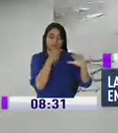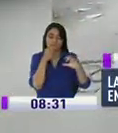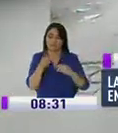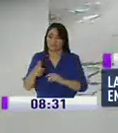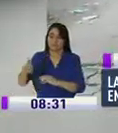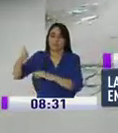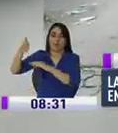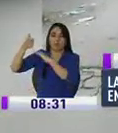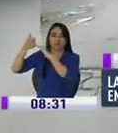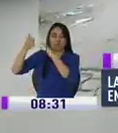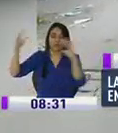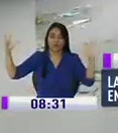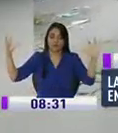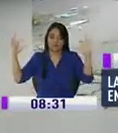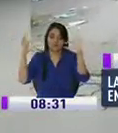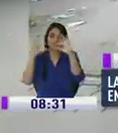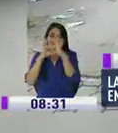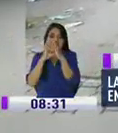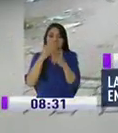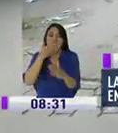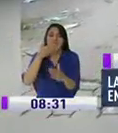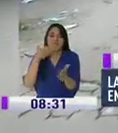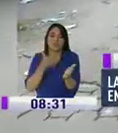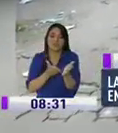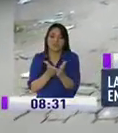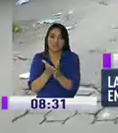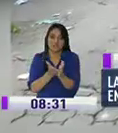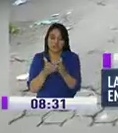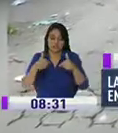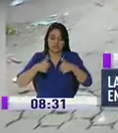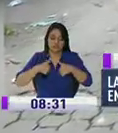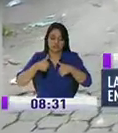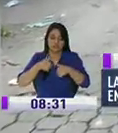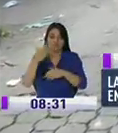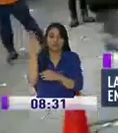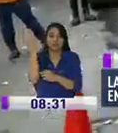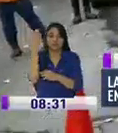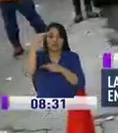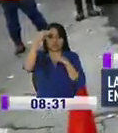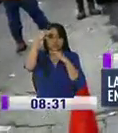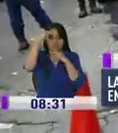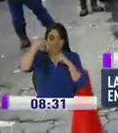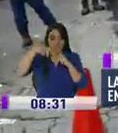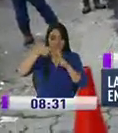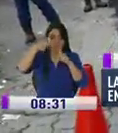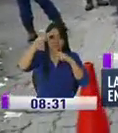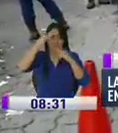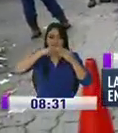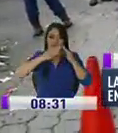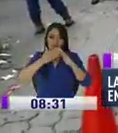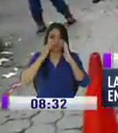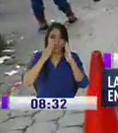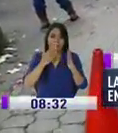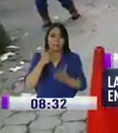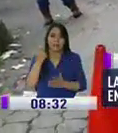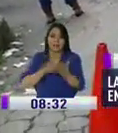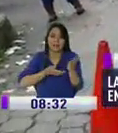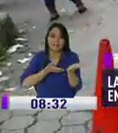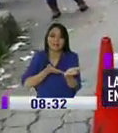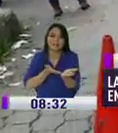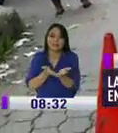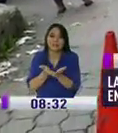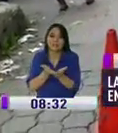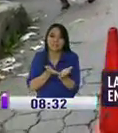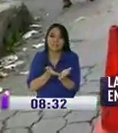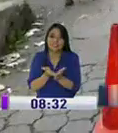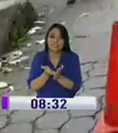forma servimos mejor. Recuerden que nosotros, medios de comunicación, este es el primer noticiero de la comunidad, es nada más un tramitador